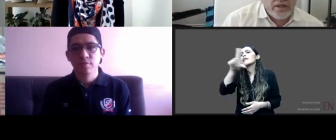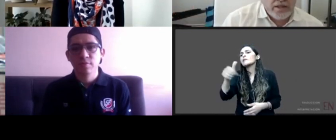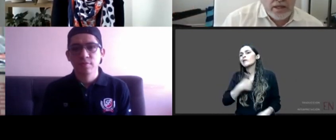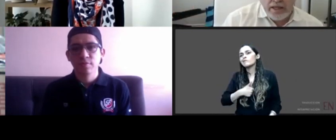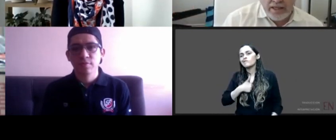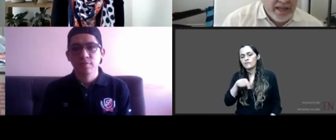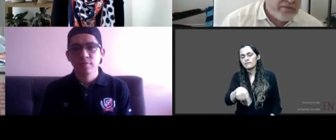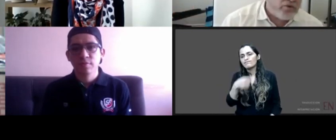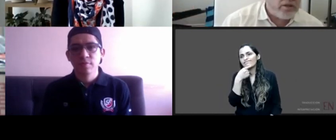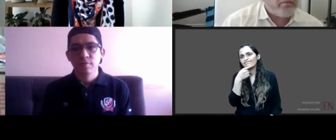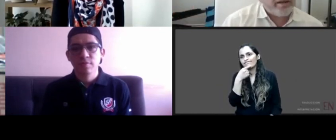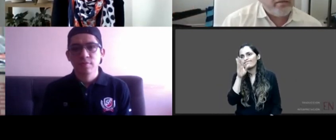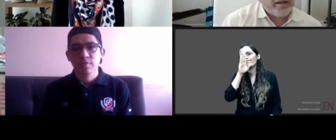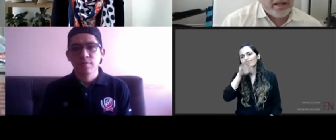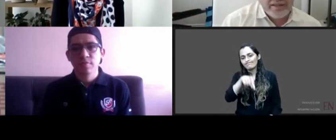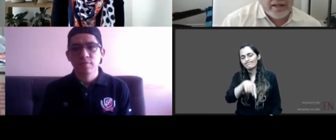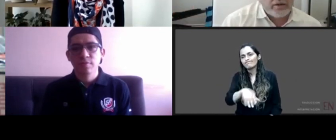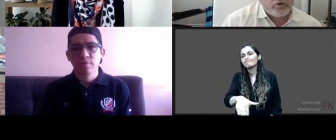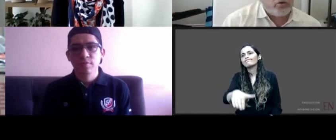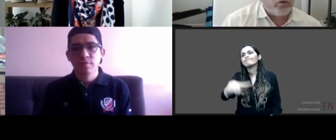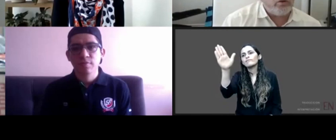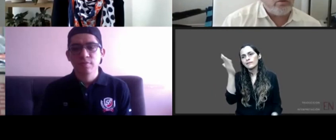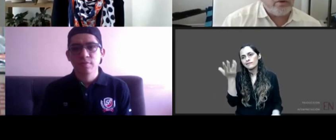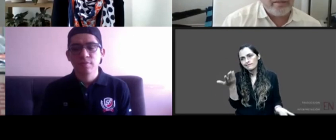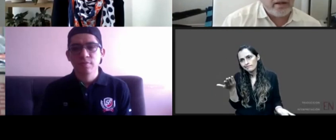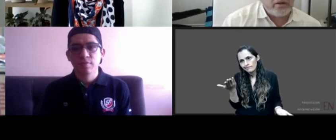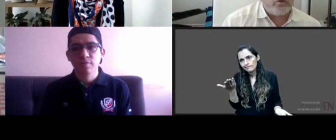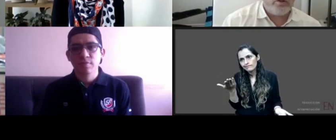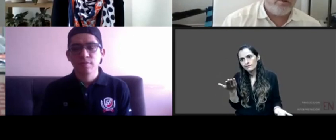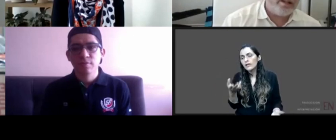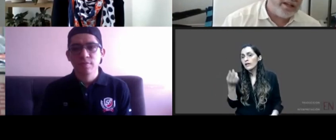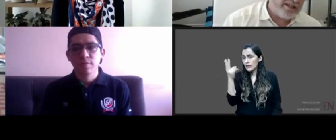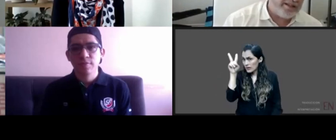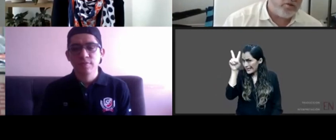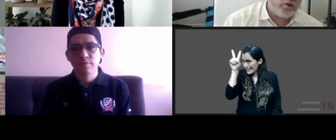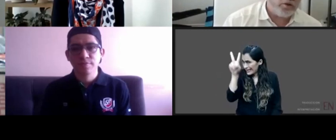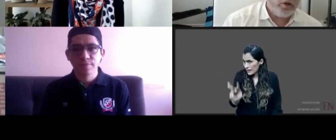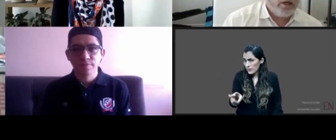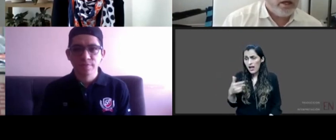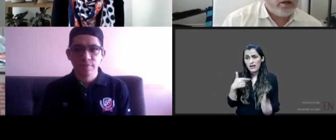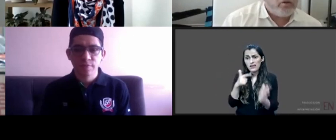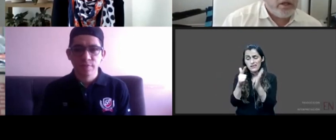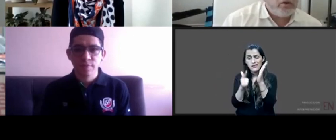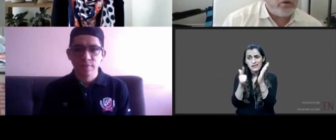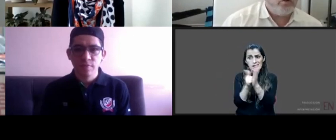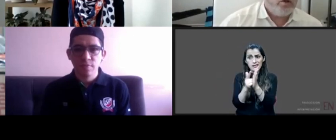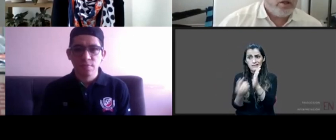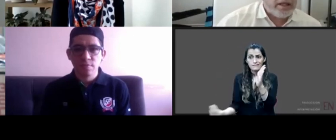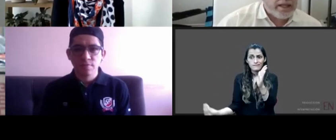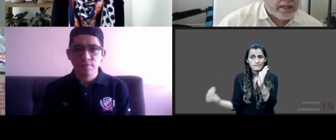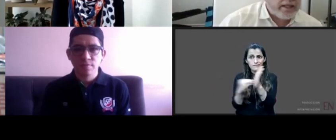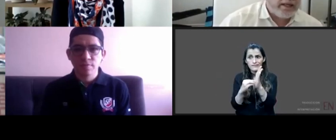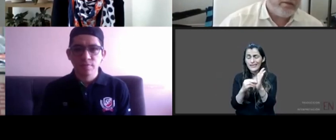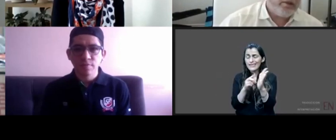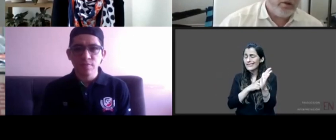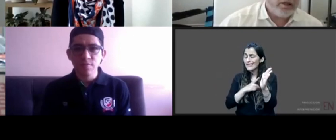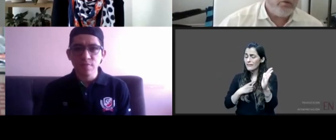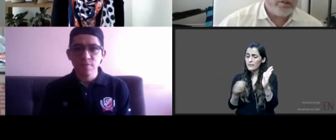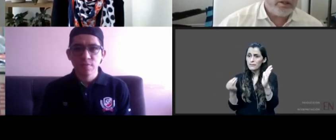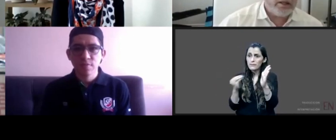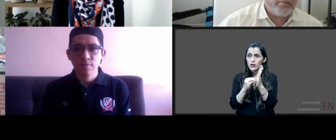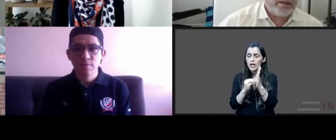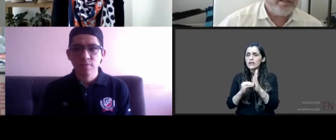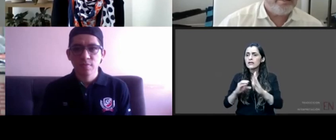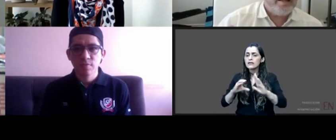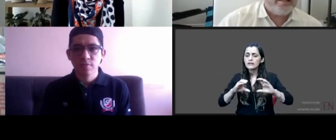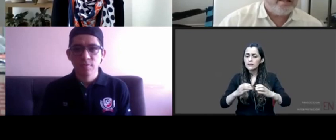Entonces, esto además debería estar reconocido, en la legislación, que los niños de las minorías